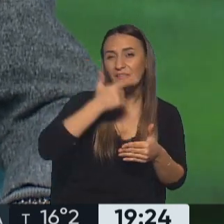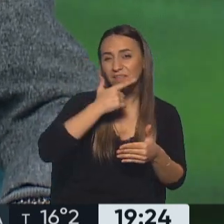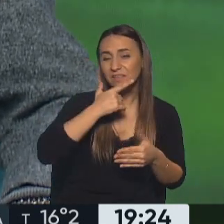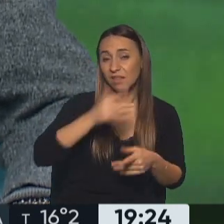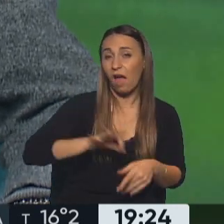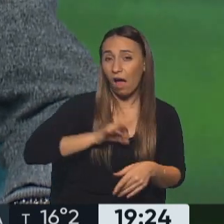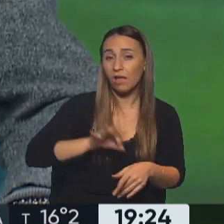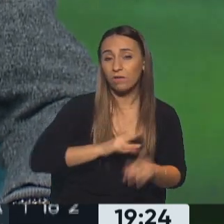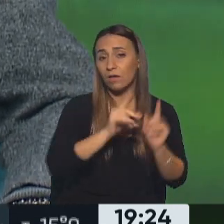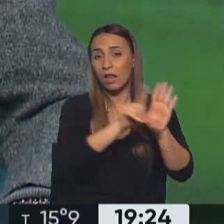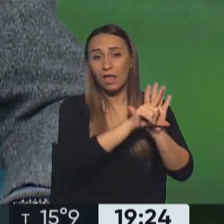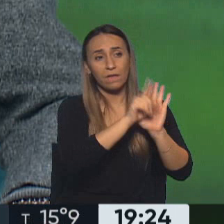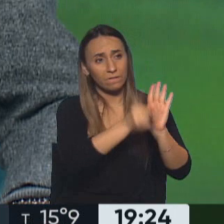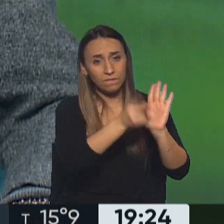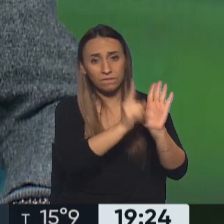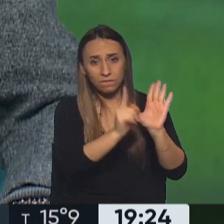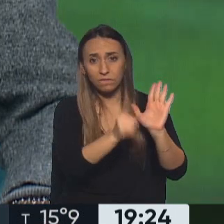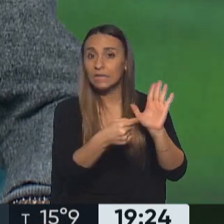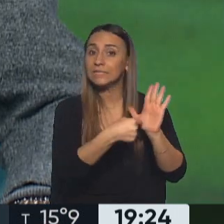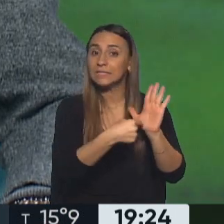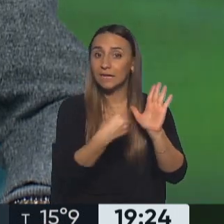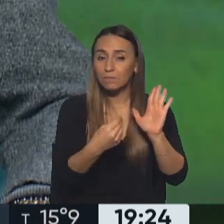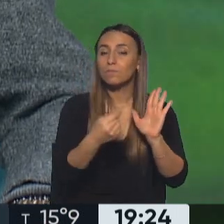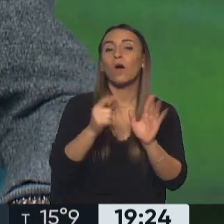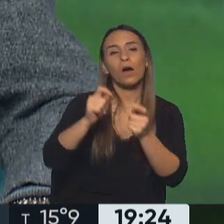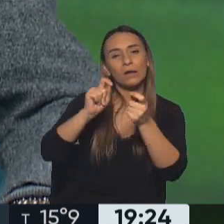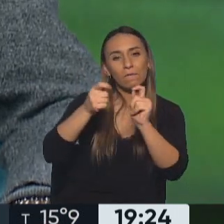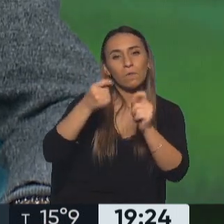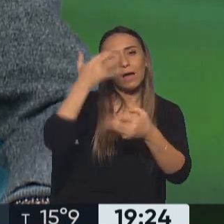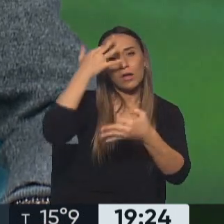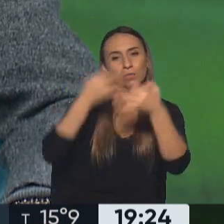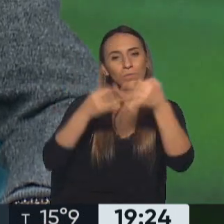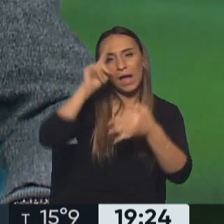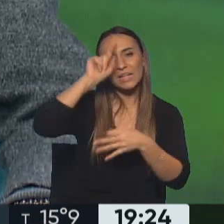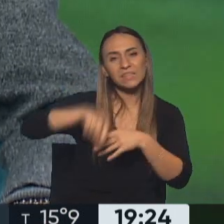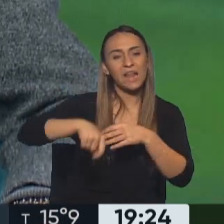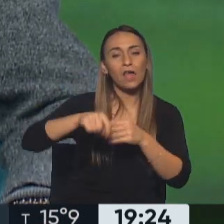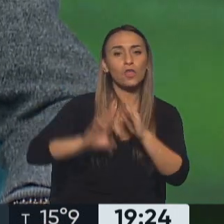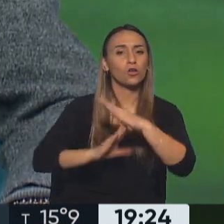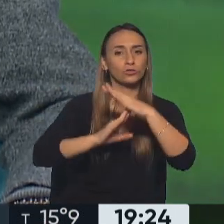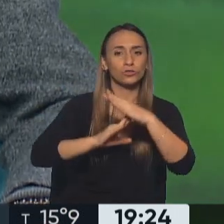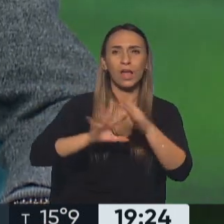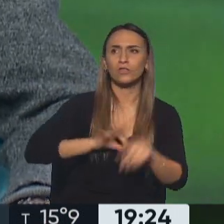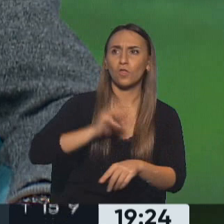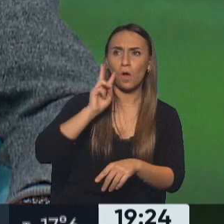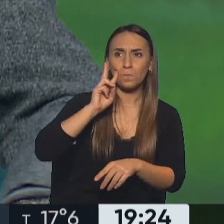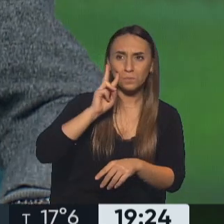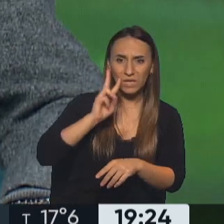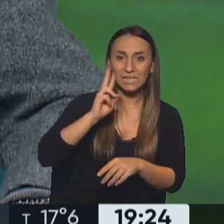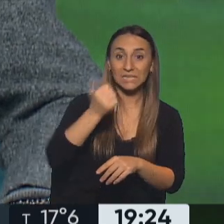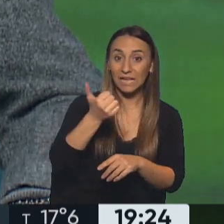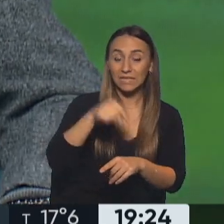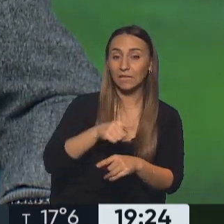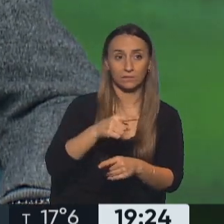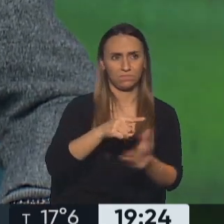de una ley que es la reforma del consejo de la magistratura que se aprobó en el año 2006 declararla